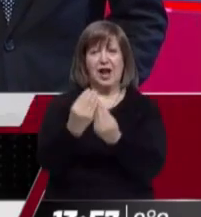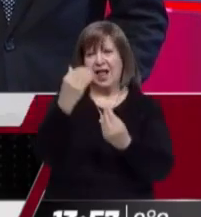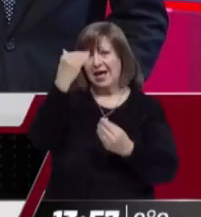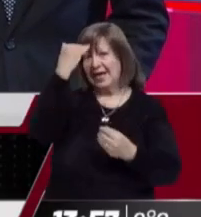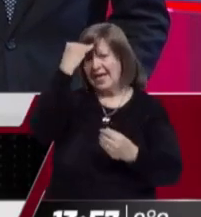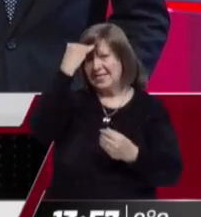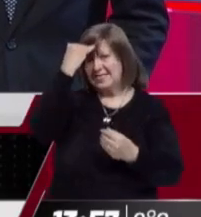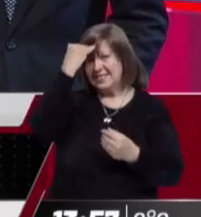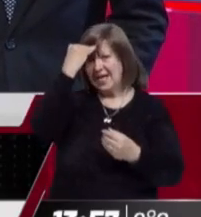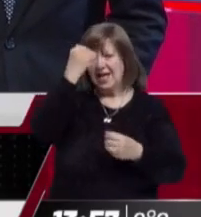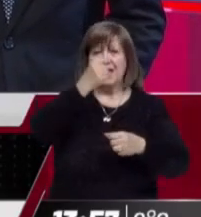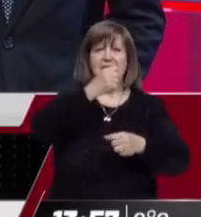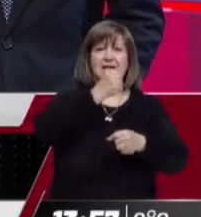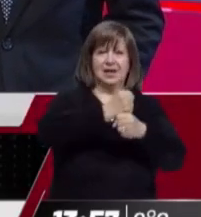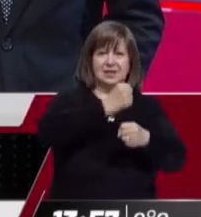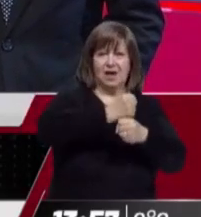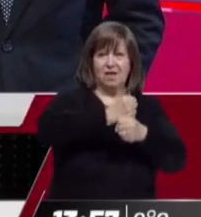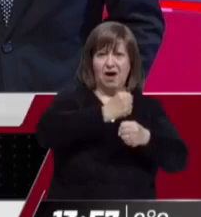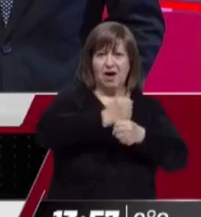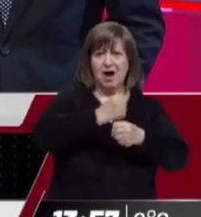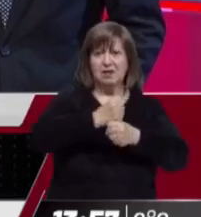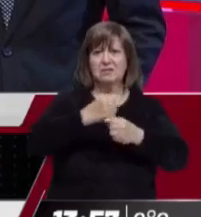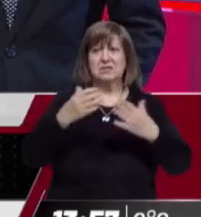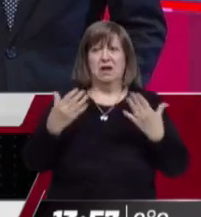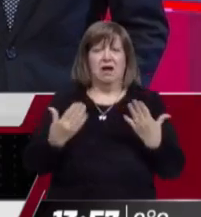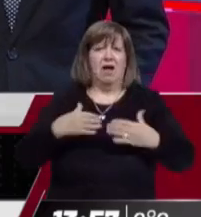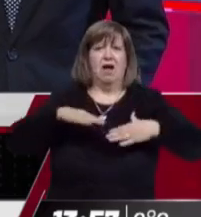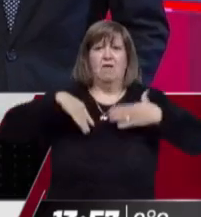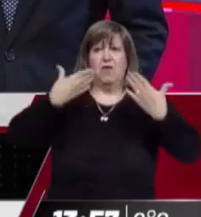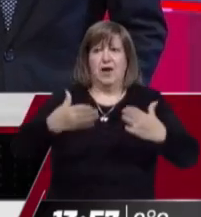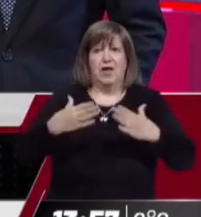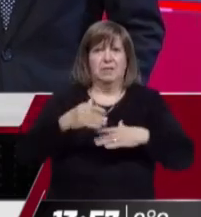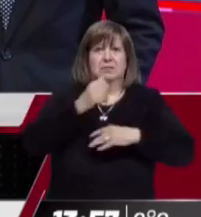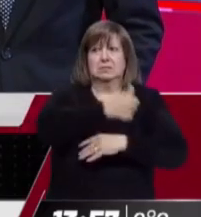y estaban allí manifestándose fuera del hospital y estas fueron las palabras.